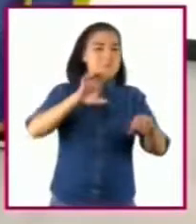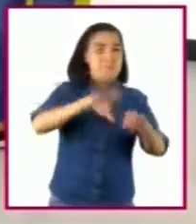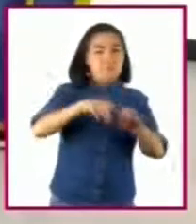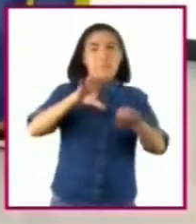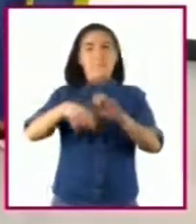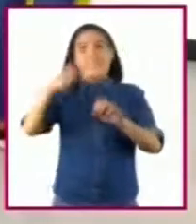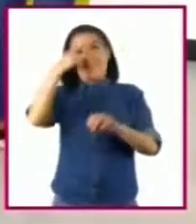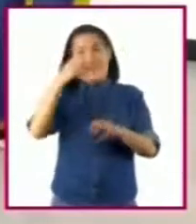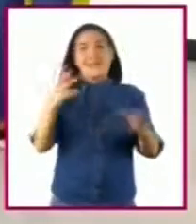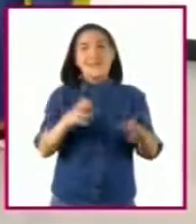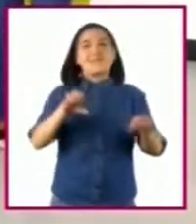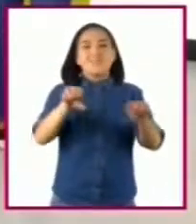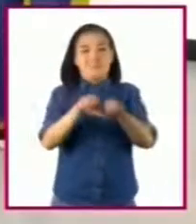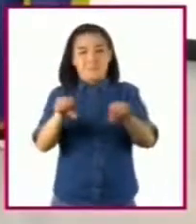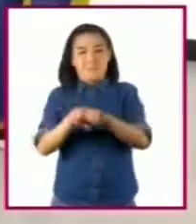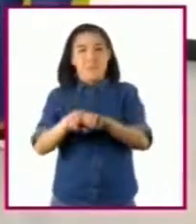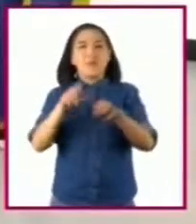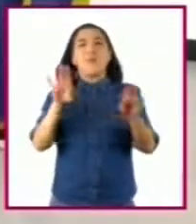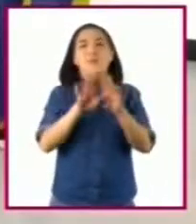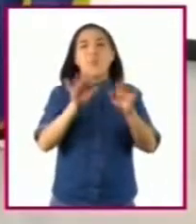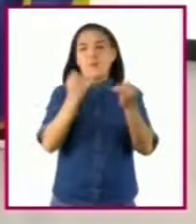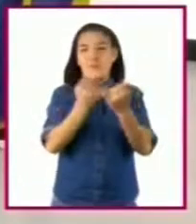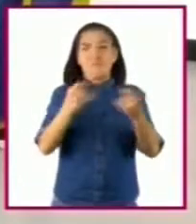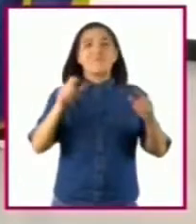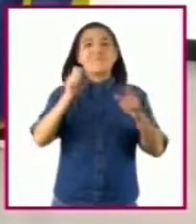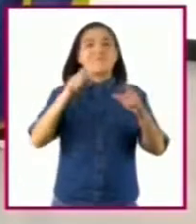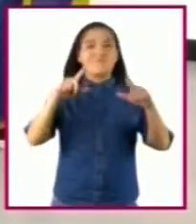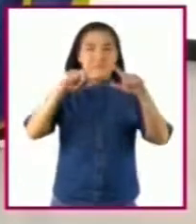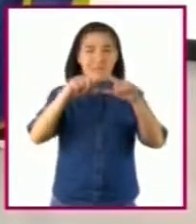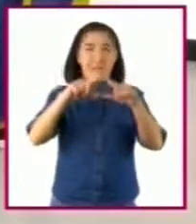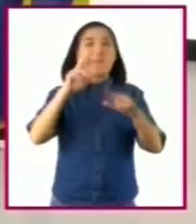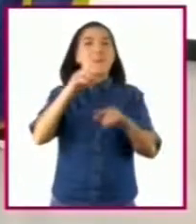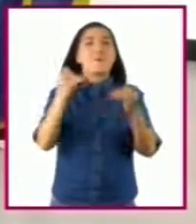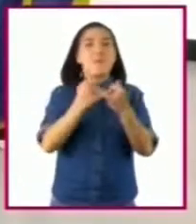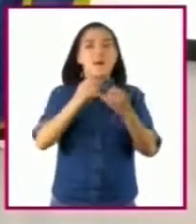y posteriormente juntarlos para formar figuras